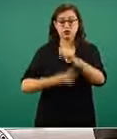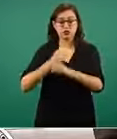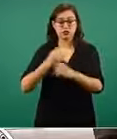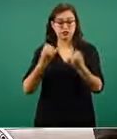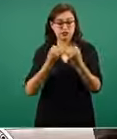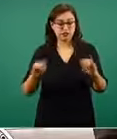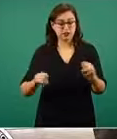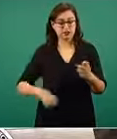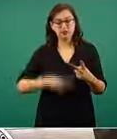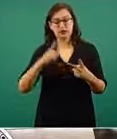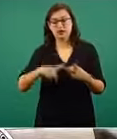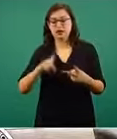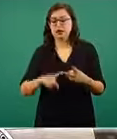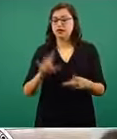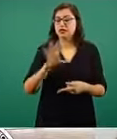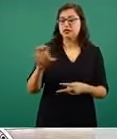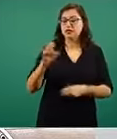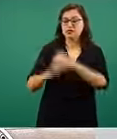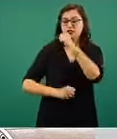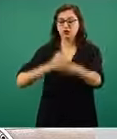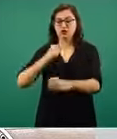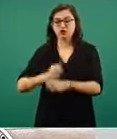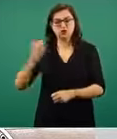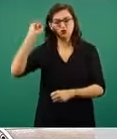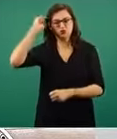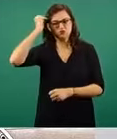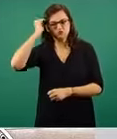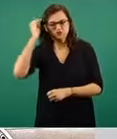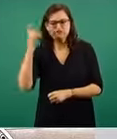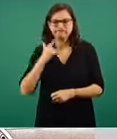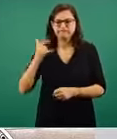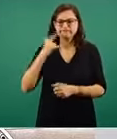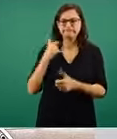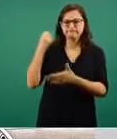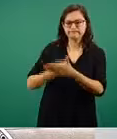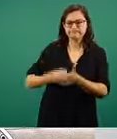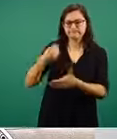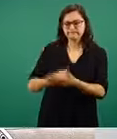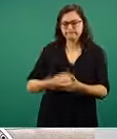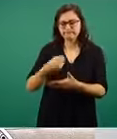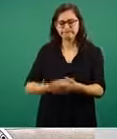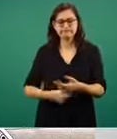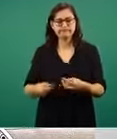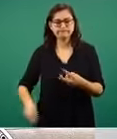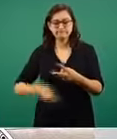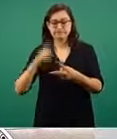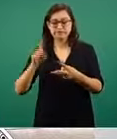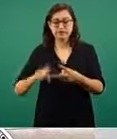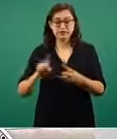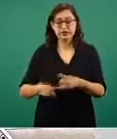resistencia indígena y 7 siglos de historia de México Tenochtitlán,